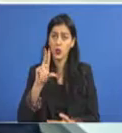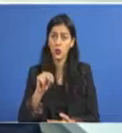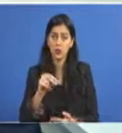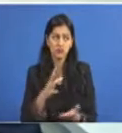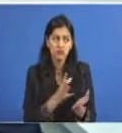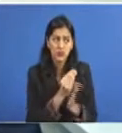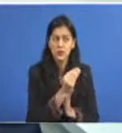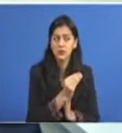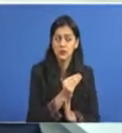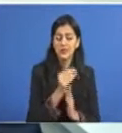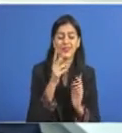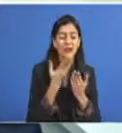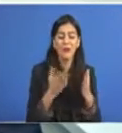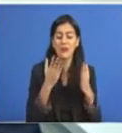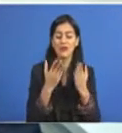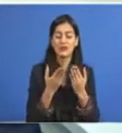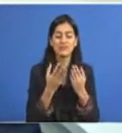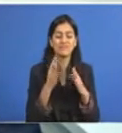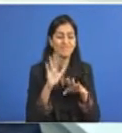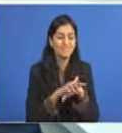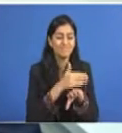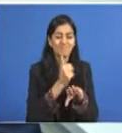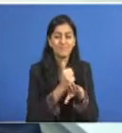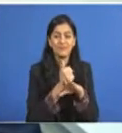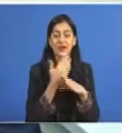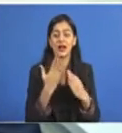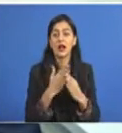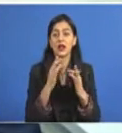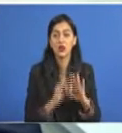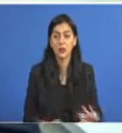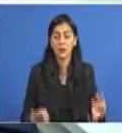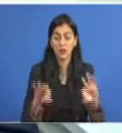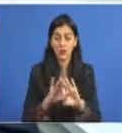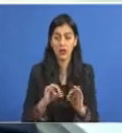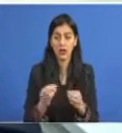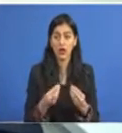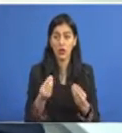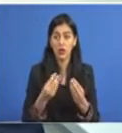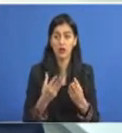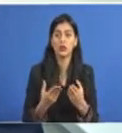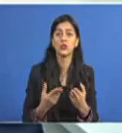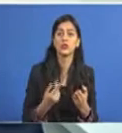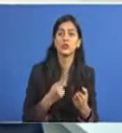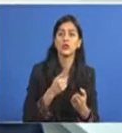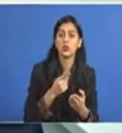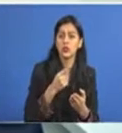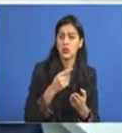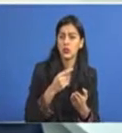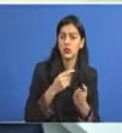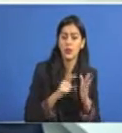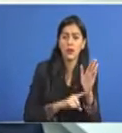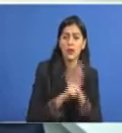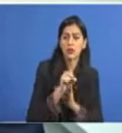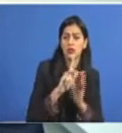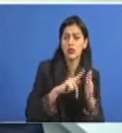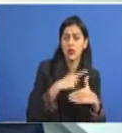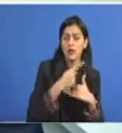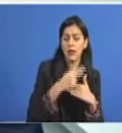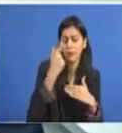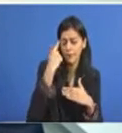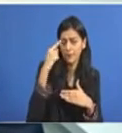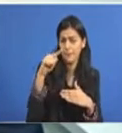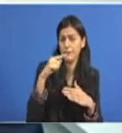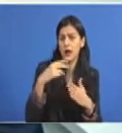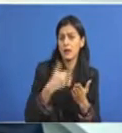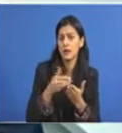claves que son importantes al momento de gestionar o elevar realmente el desarrollo de un plan para